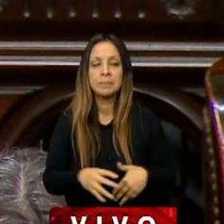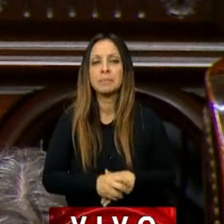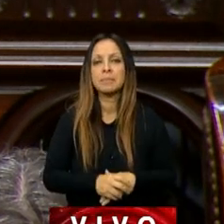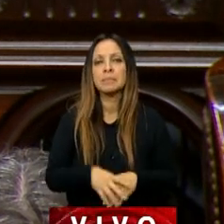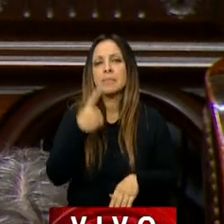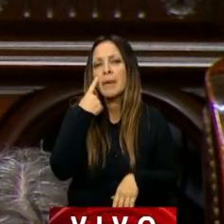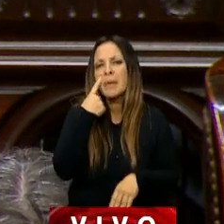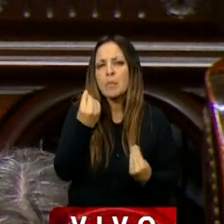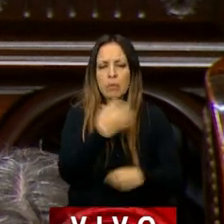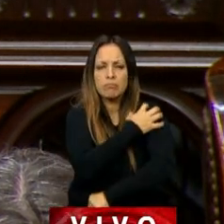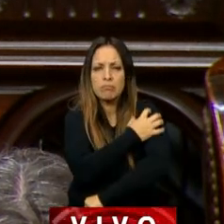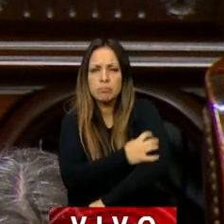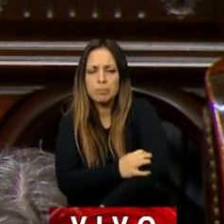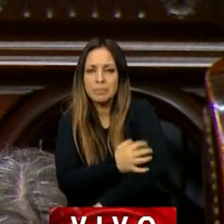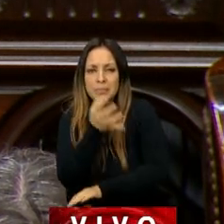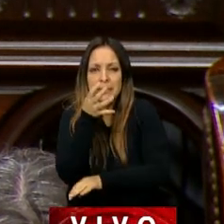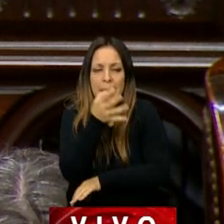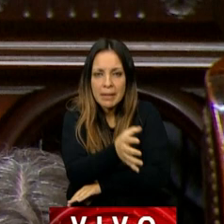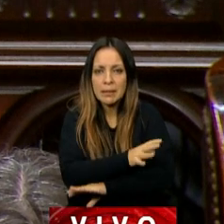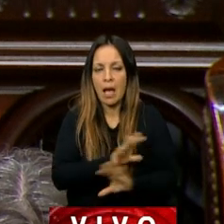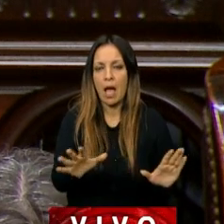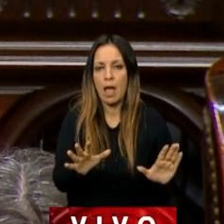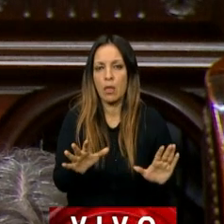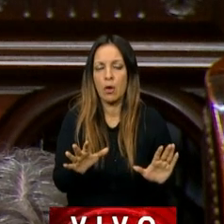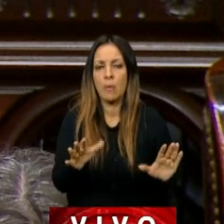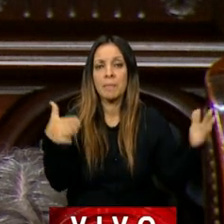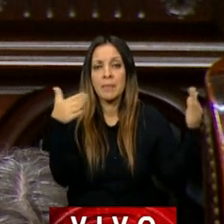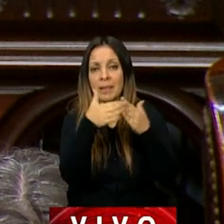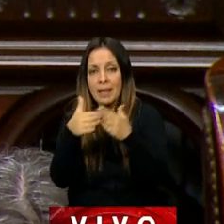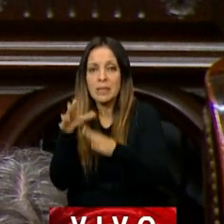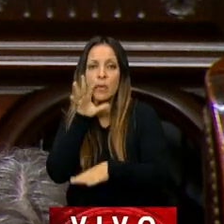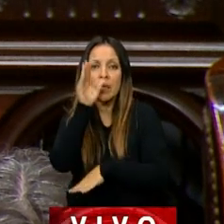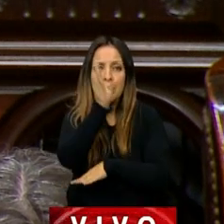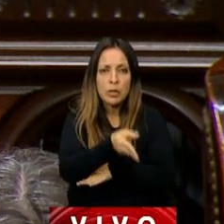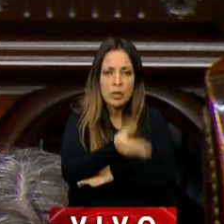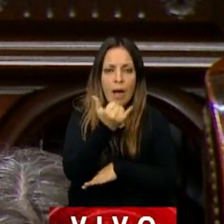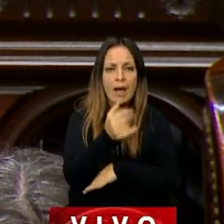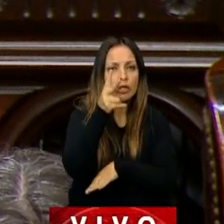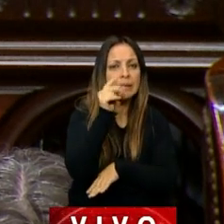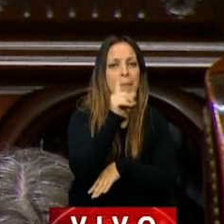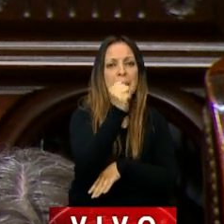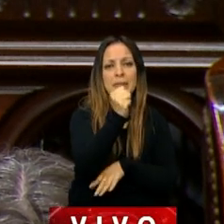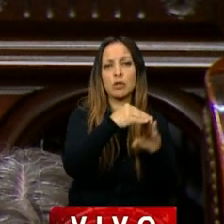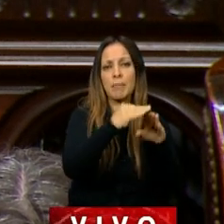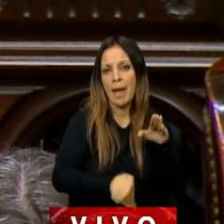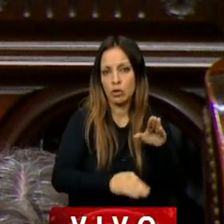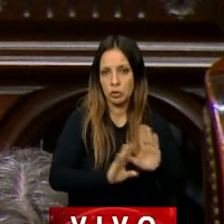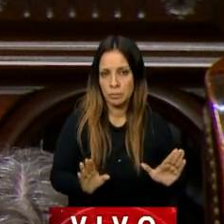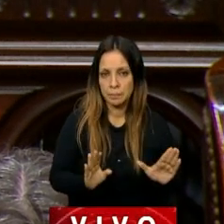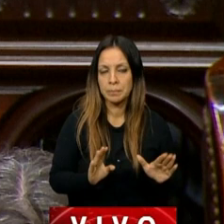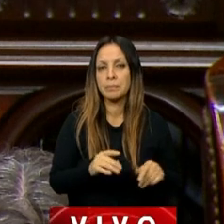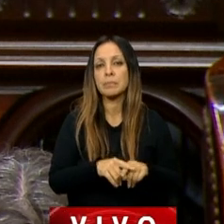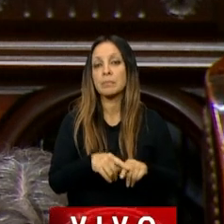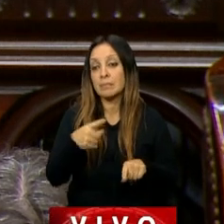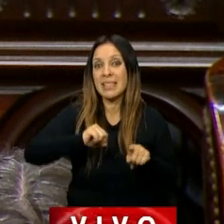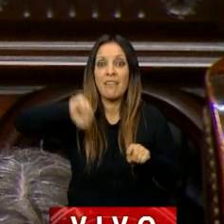Vivimos con una pobreza alarmante. La mitad de los hogares viven con menos de 80.000 pesos. Y